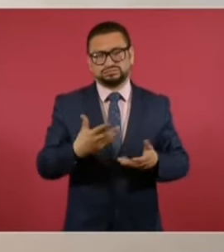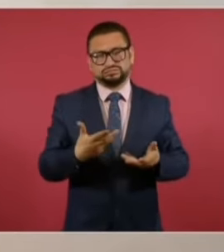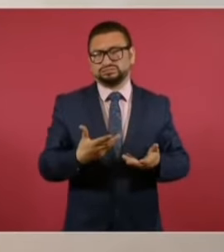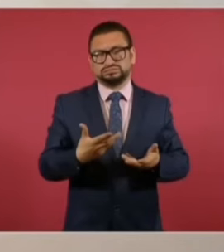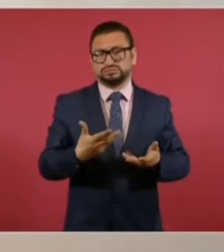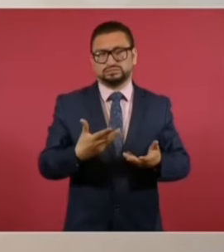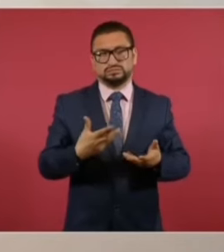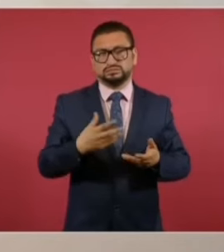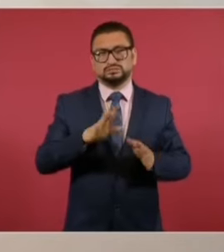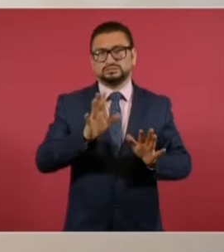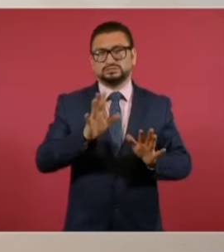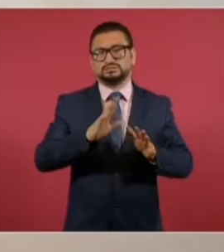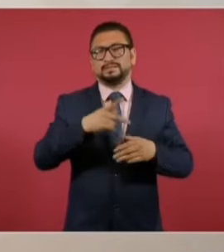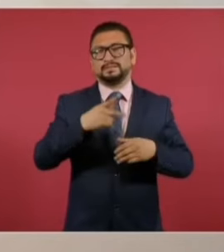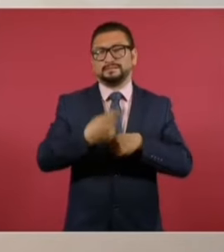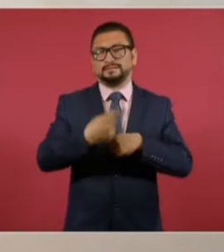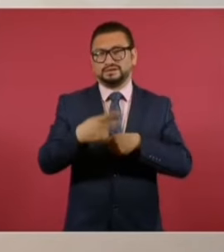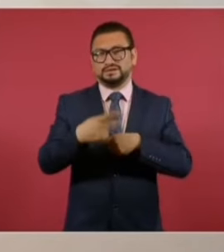pues es un riesgo.